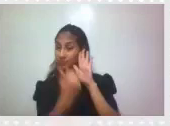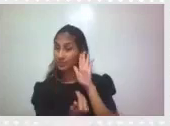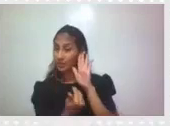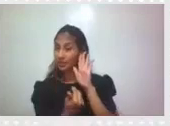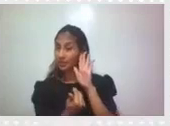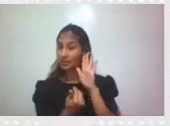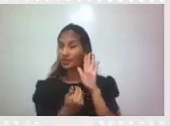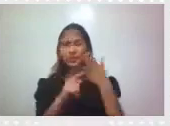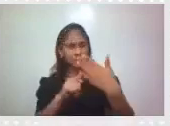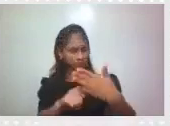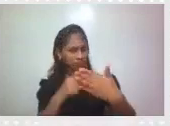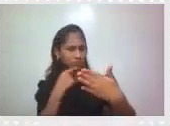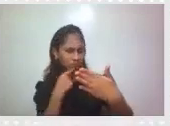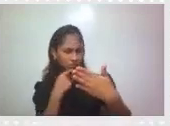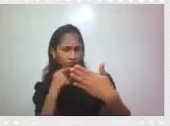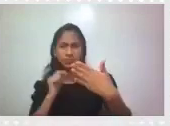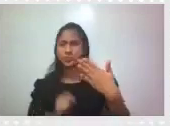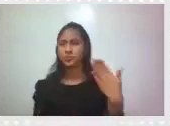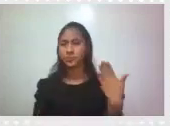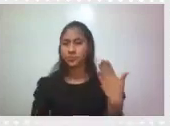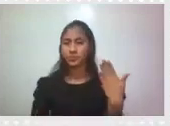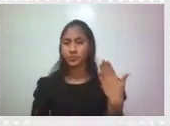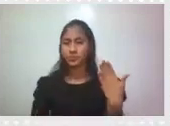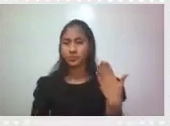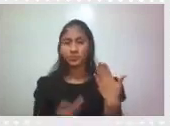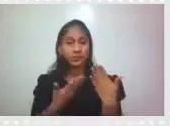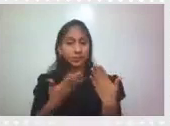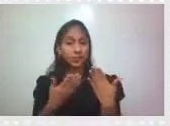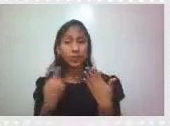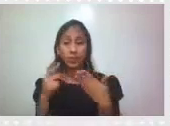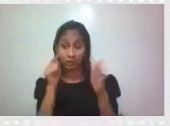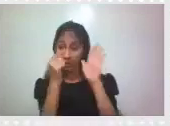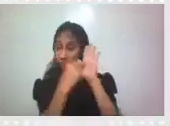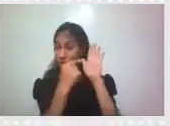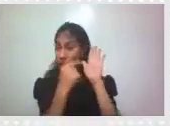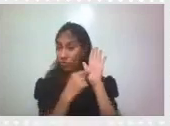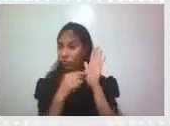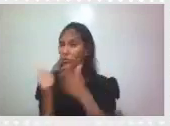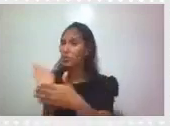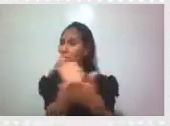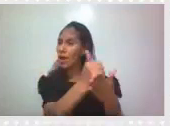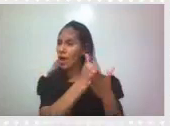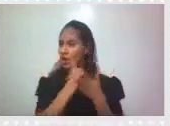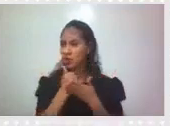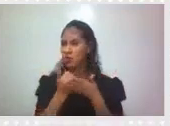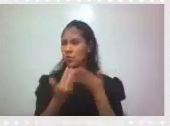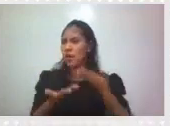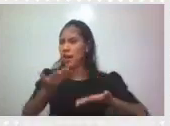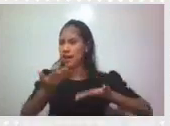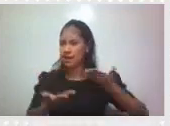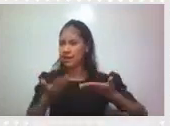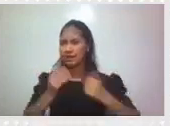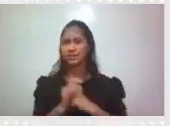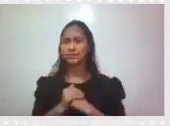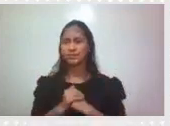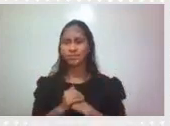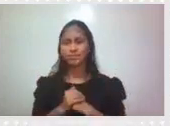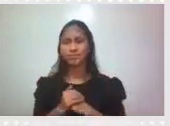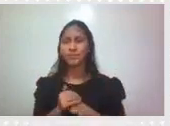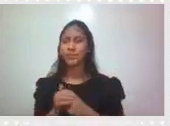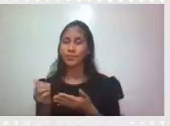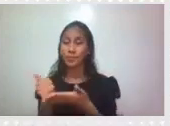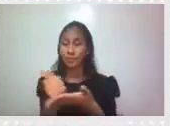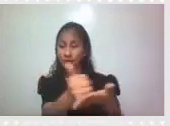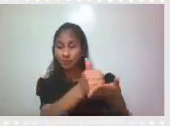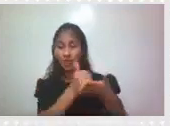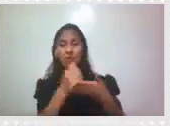carácter metodológico que nos permite poder que nos permite poder tener